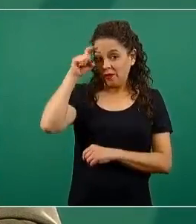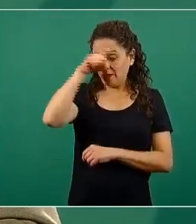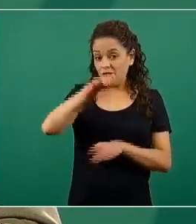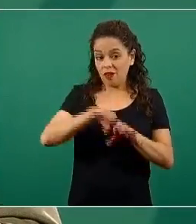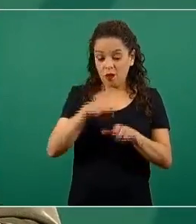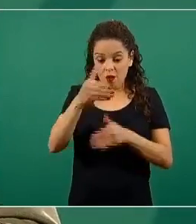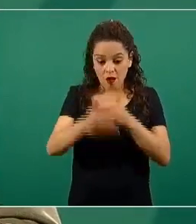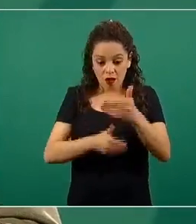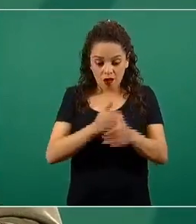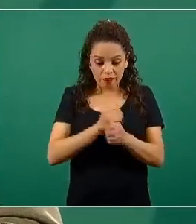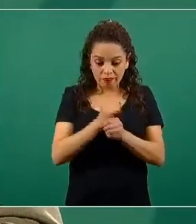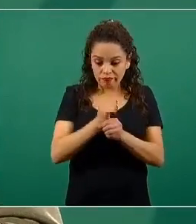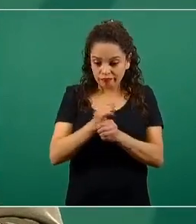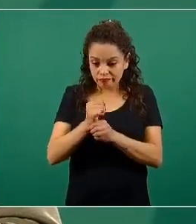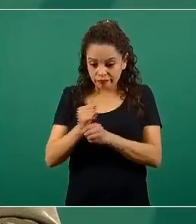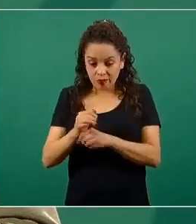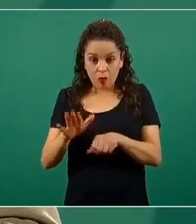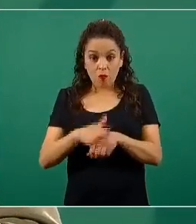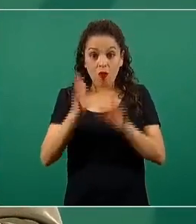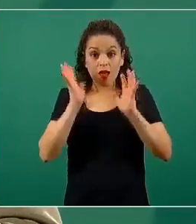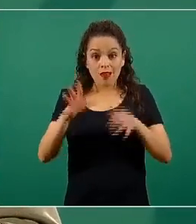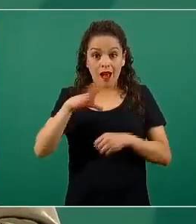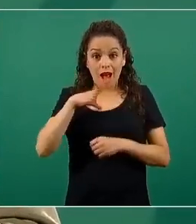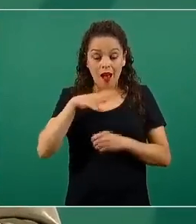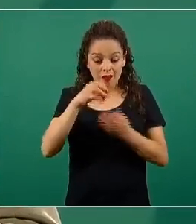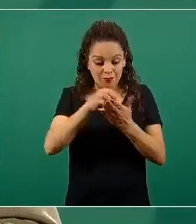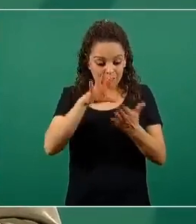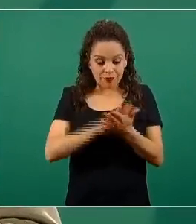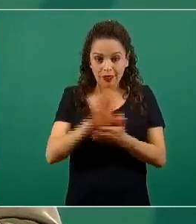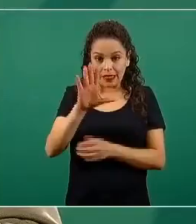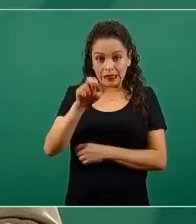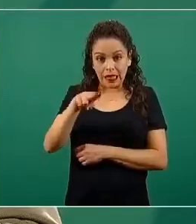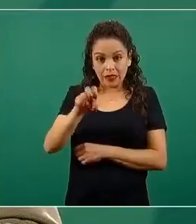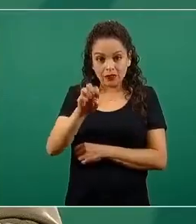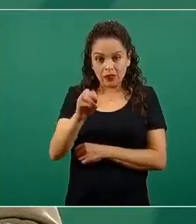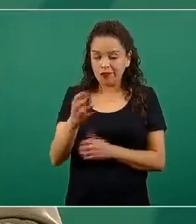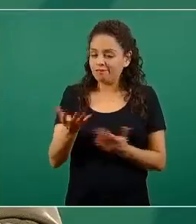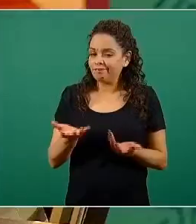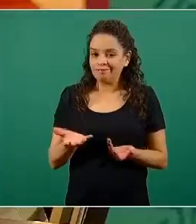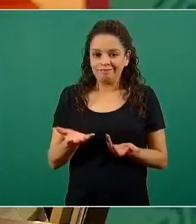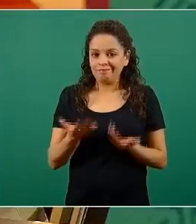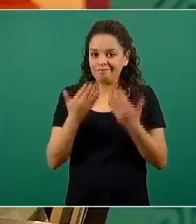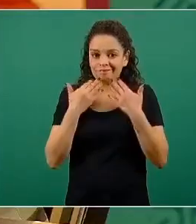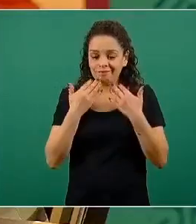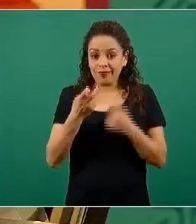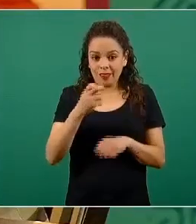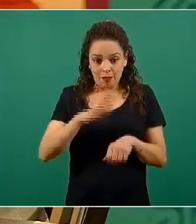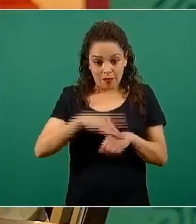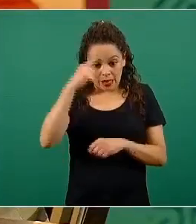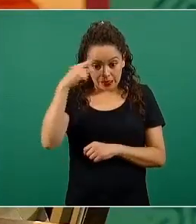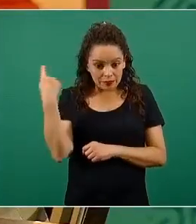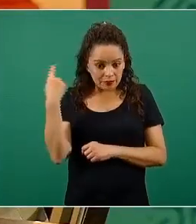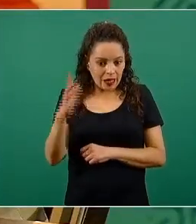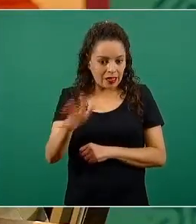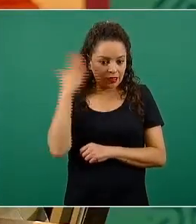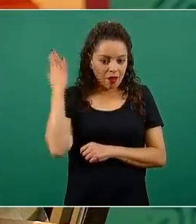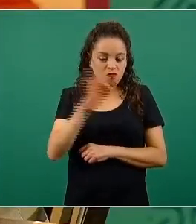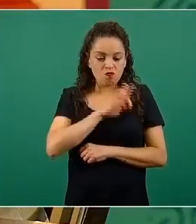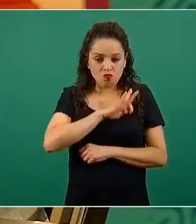No es que teníamos los censos a la mano y ya podíamos tener la facilidad de